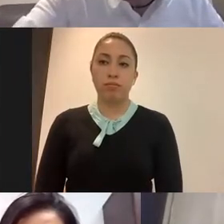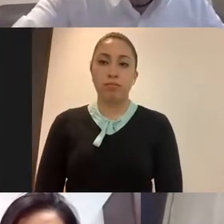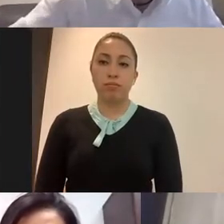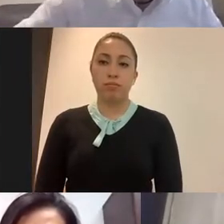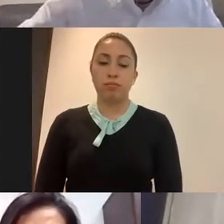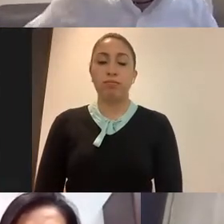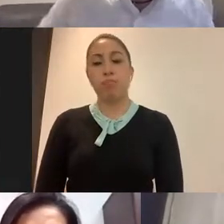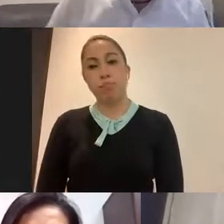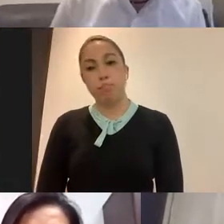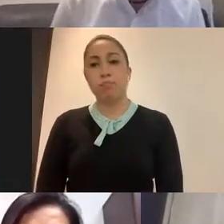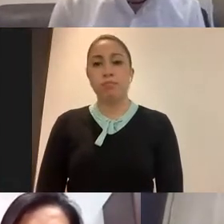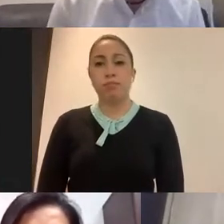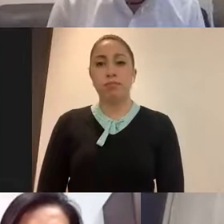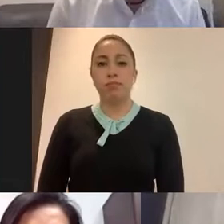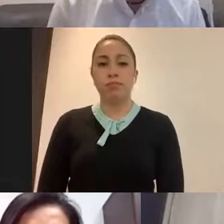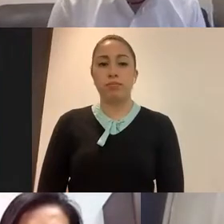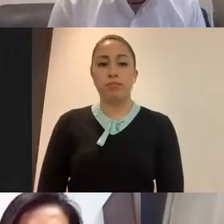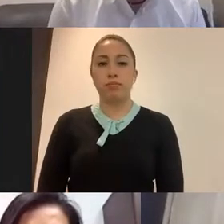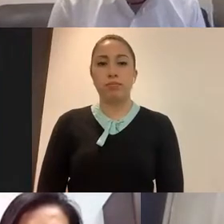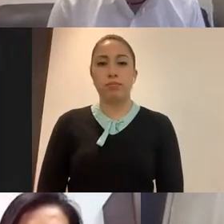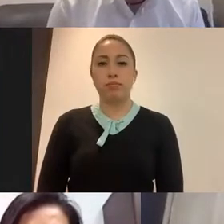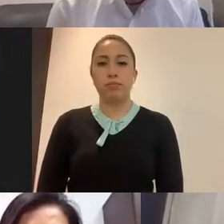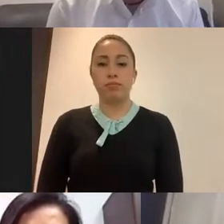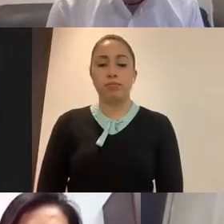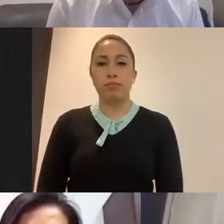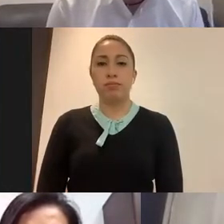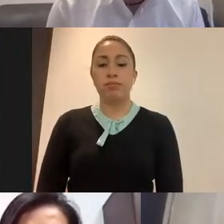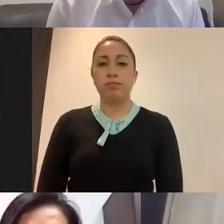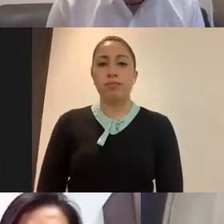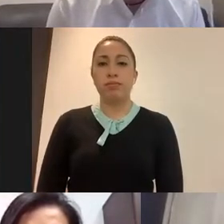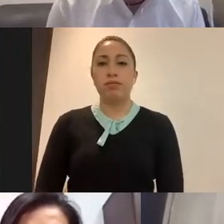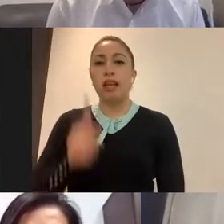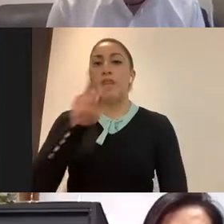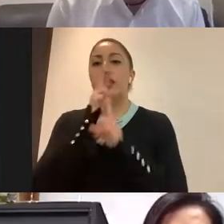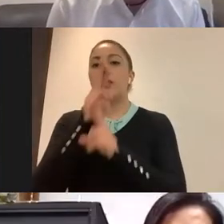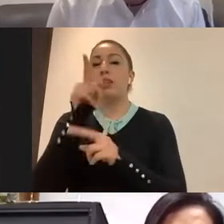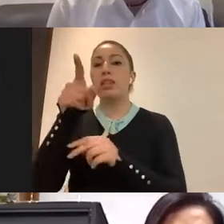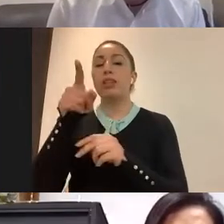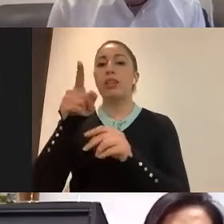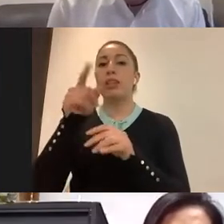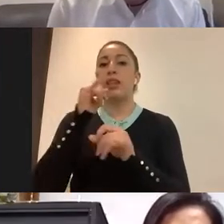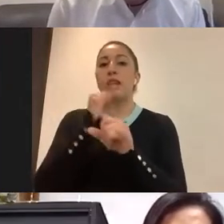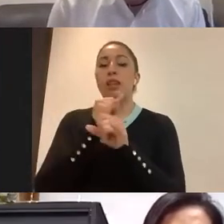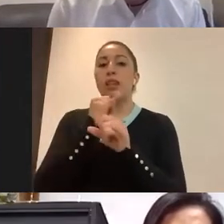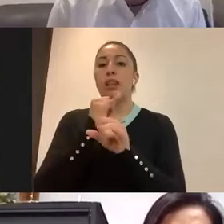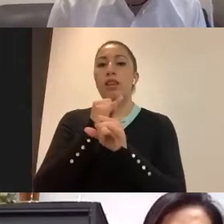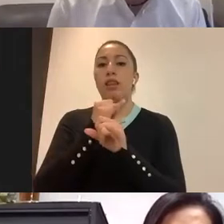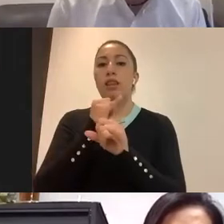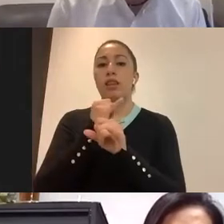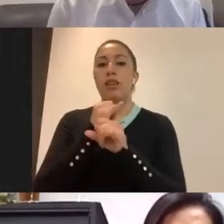Bueno, le informo. Está comentando en el chat. Está escribiendo en el chat que a favor. Que no lo dejas entrar,